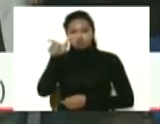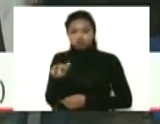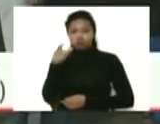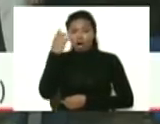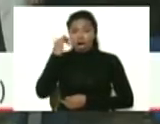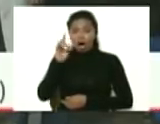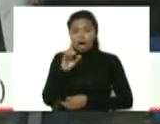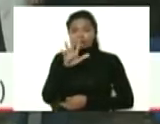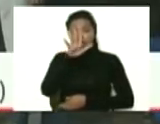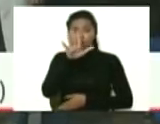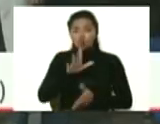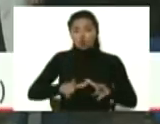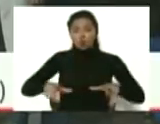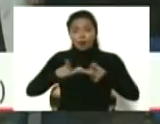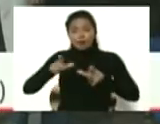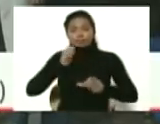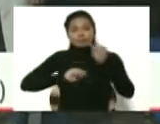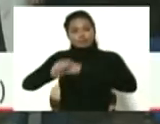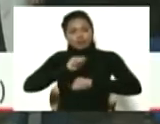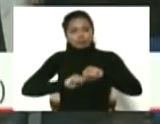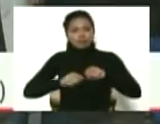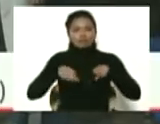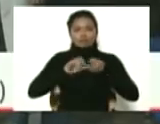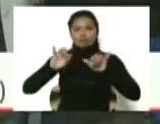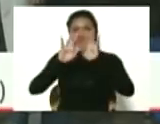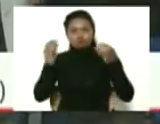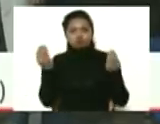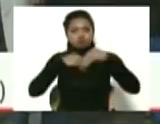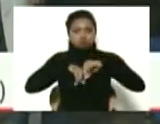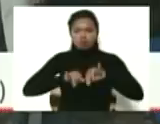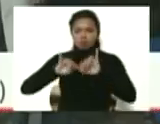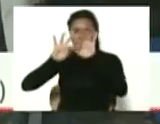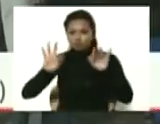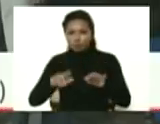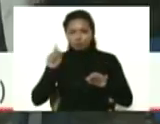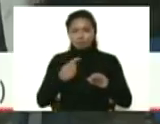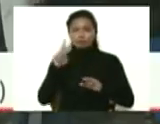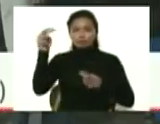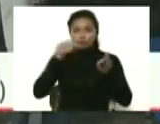conformados en 5 áreas de defensa integral, que conforman a su vez